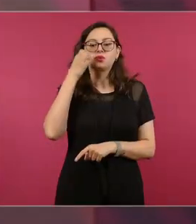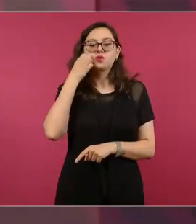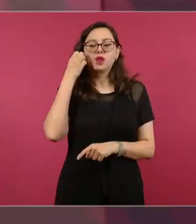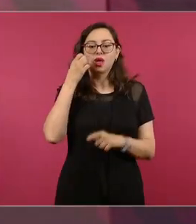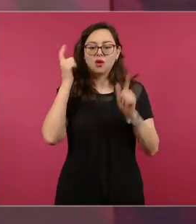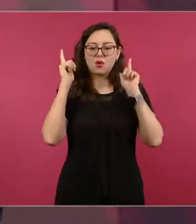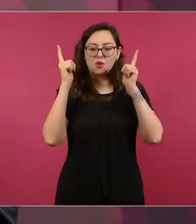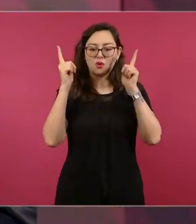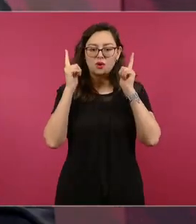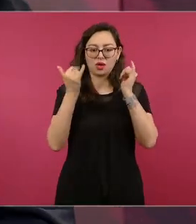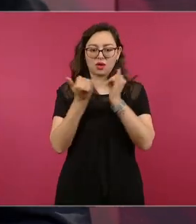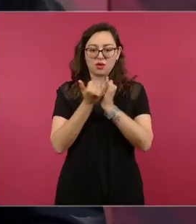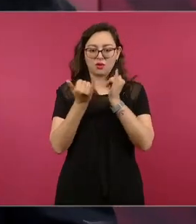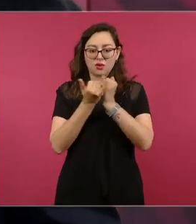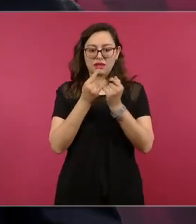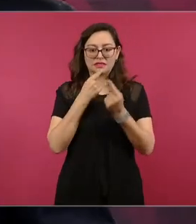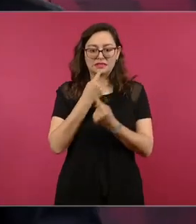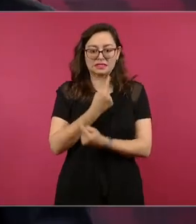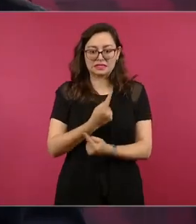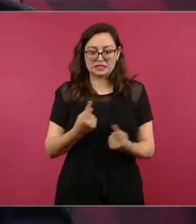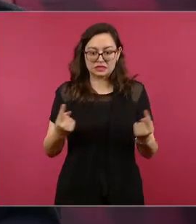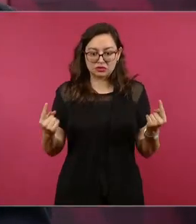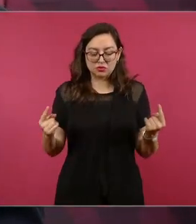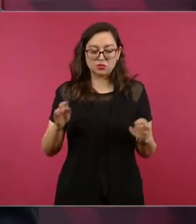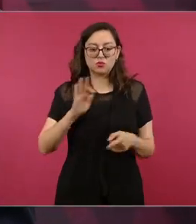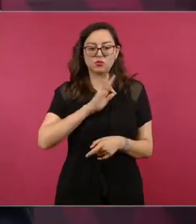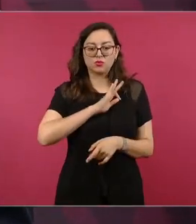con la protección a los niños ¿en dónde?